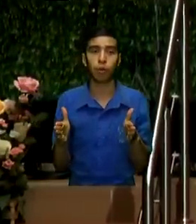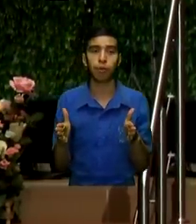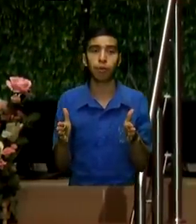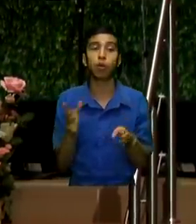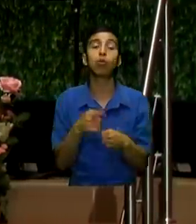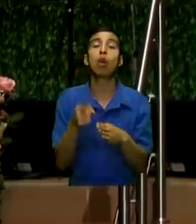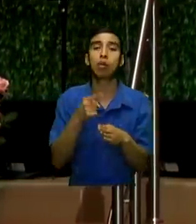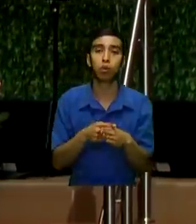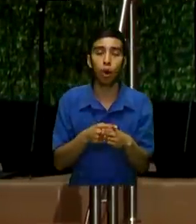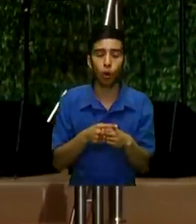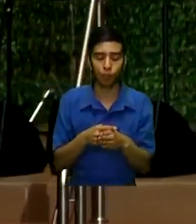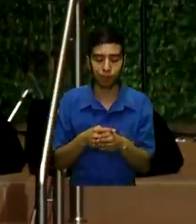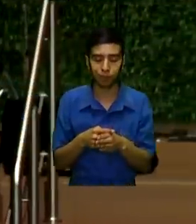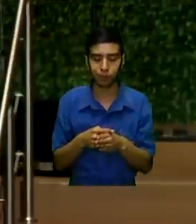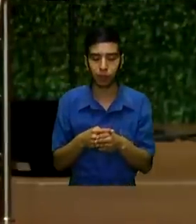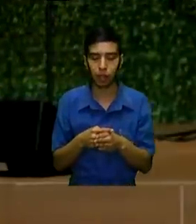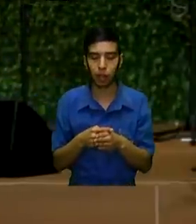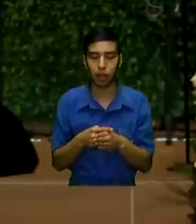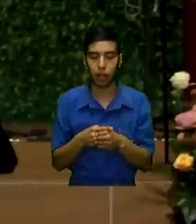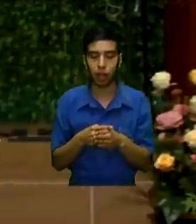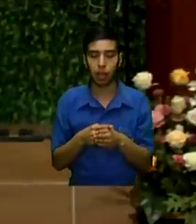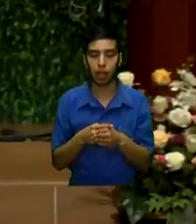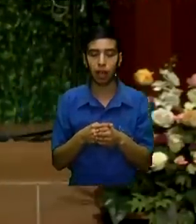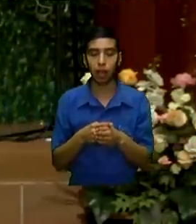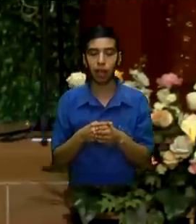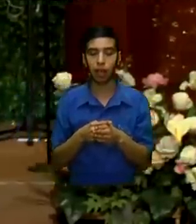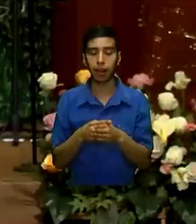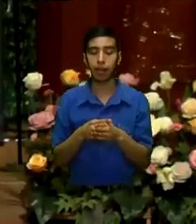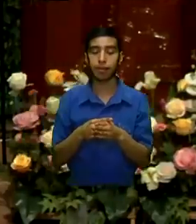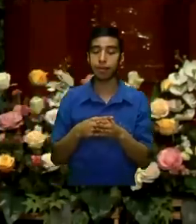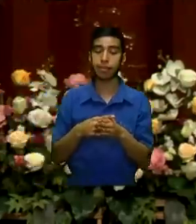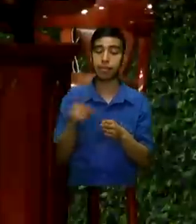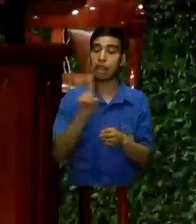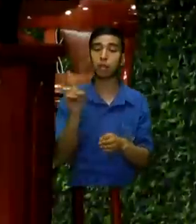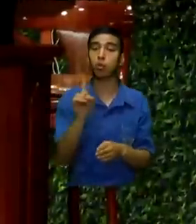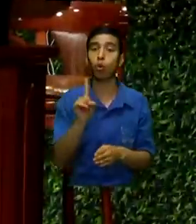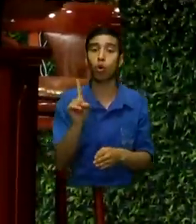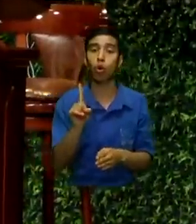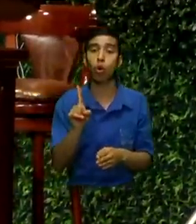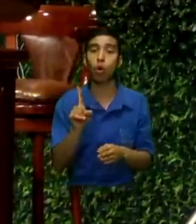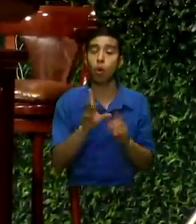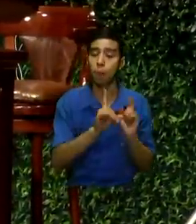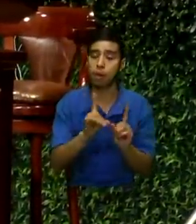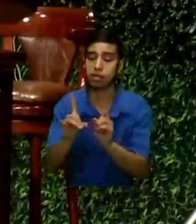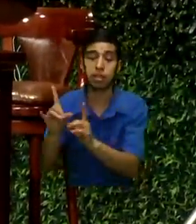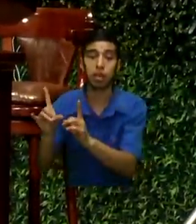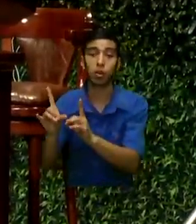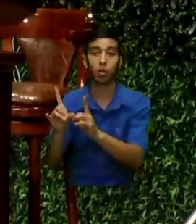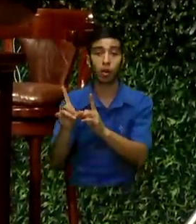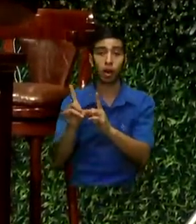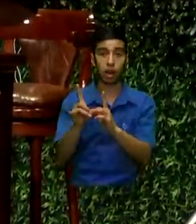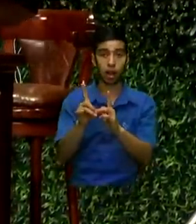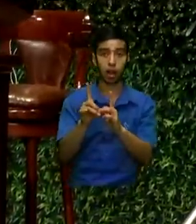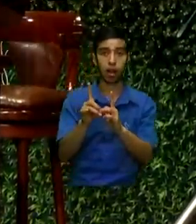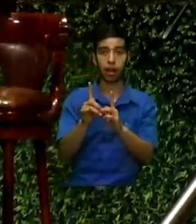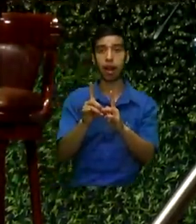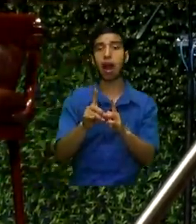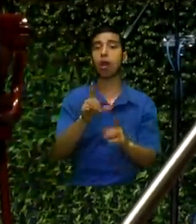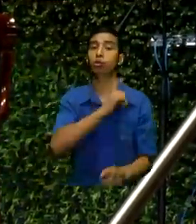¿Cuándo? Los dejaron de perseguir. Cuando dejaron de pelear la batalla. Cuando ya no quisieron ser soldados.